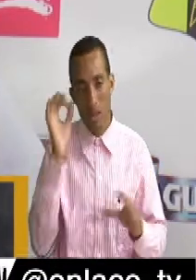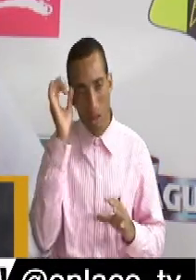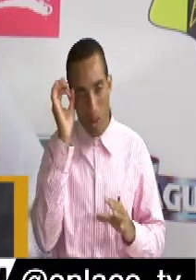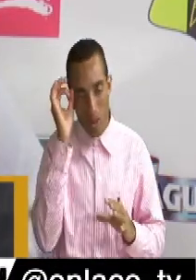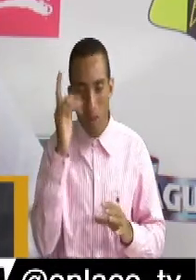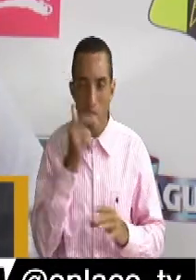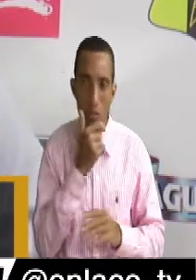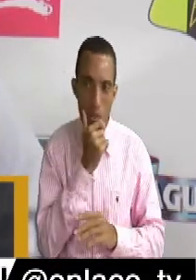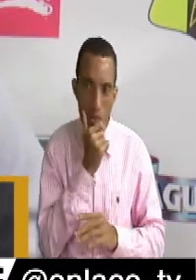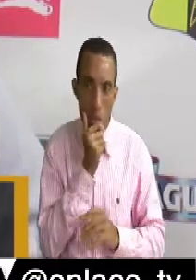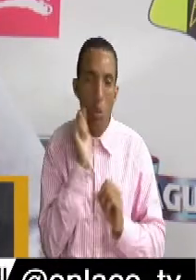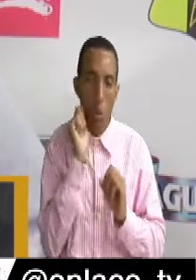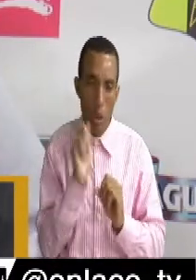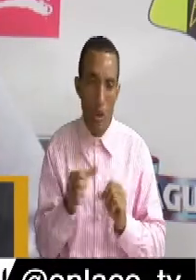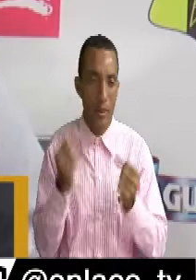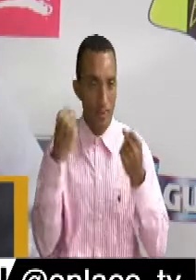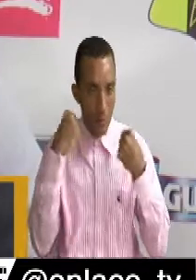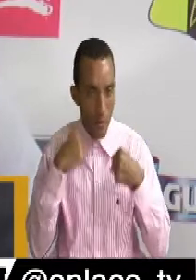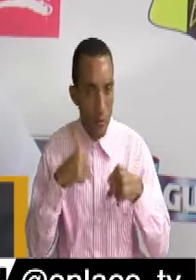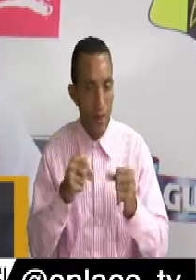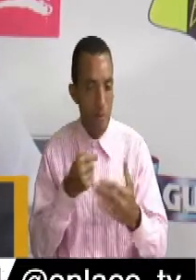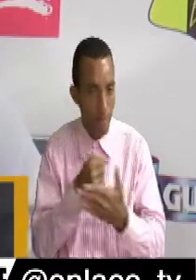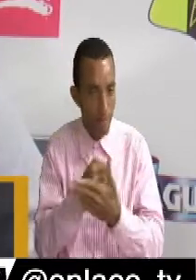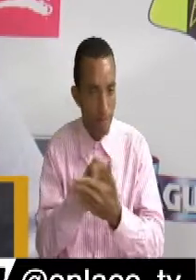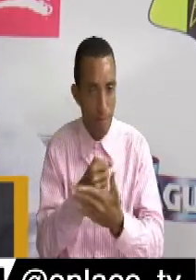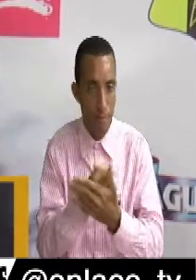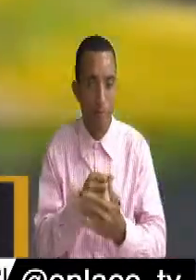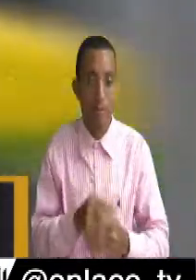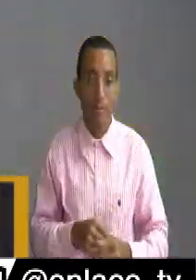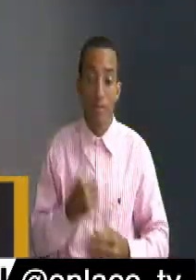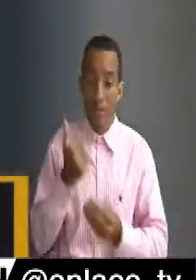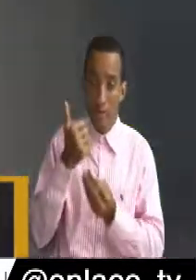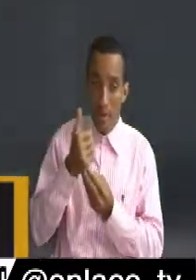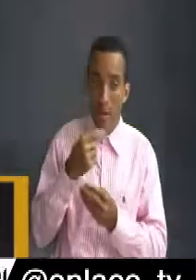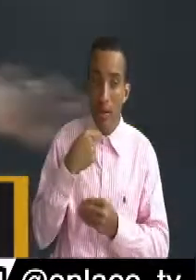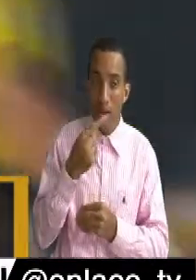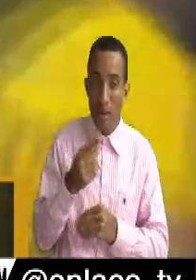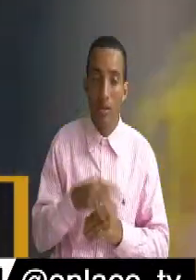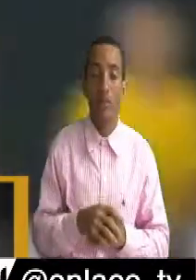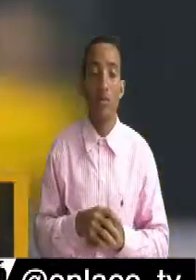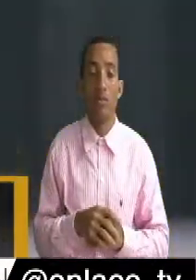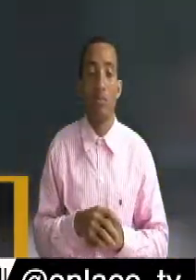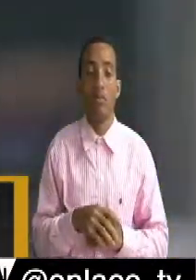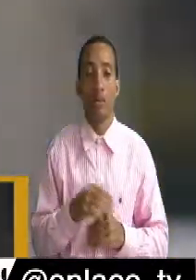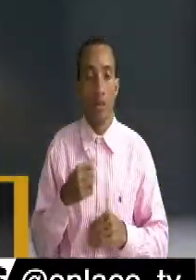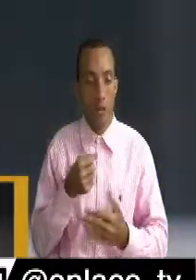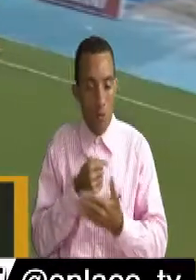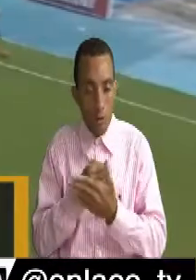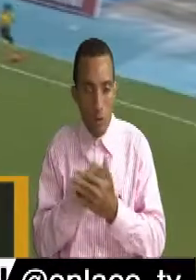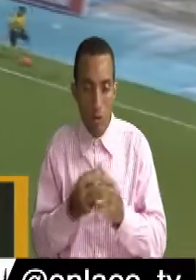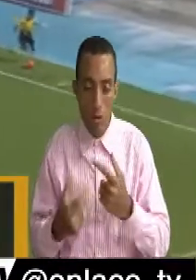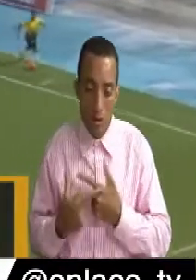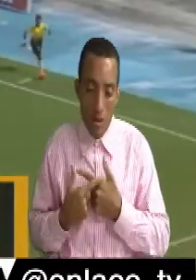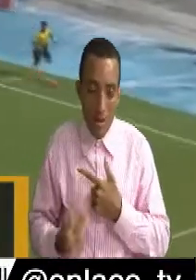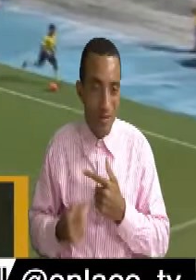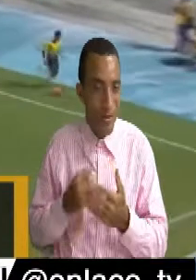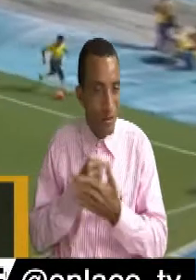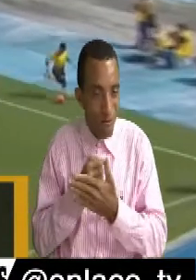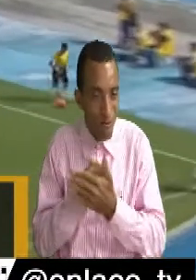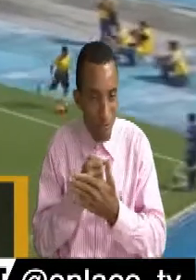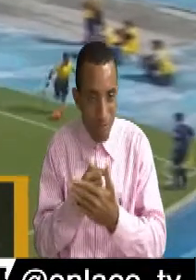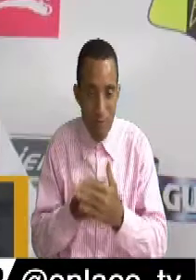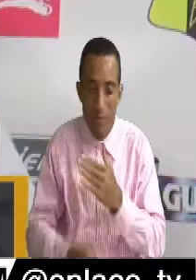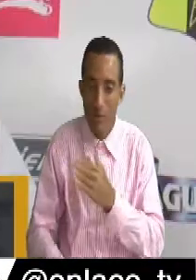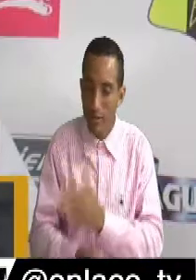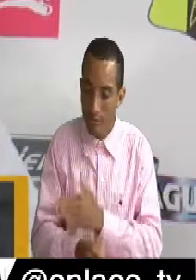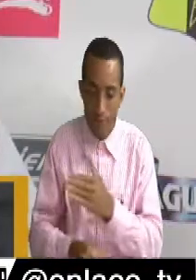luchar hasta la última. El técnico también aseguró que en los partidos que le restan a Patriotas deben trabajar en el último cuarto de cancha. Creo